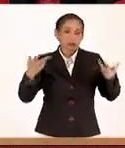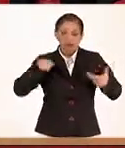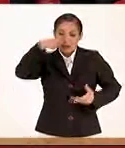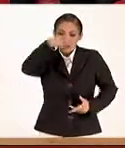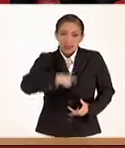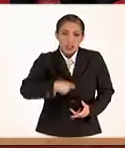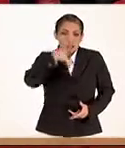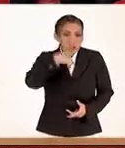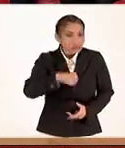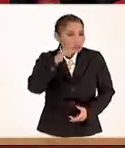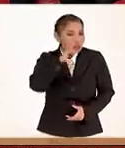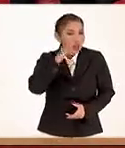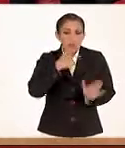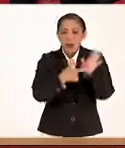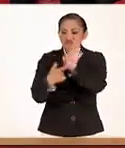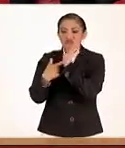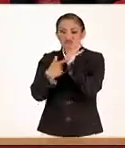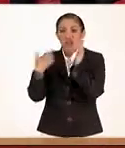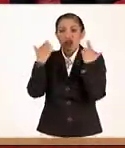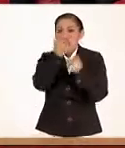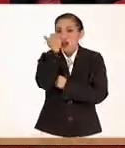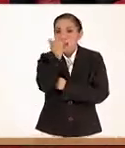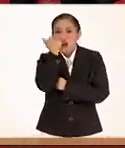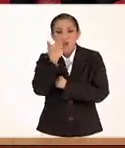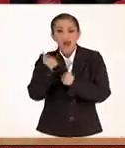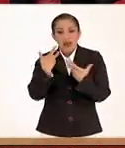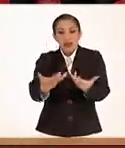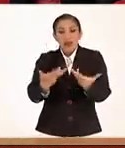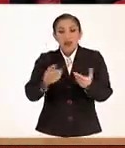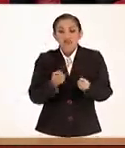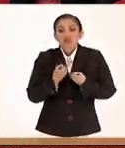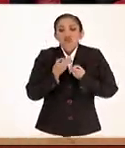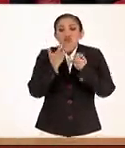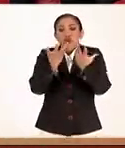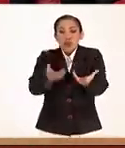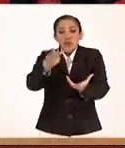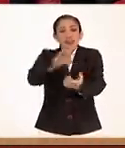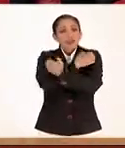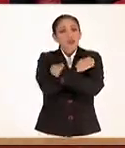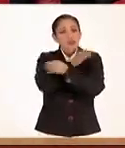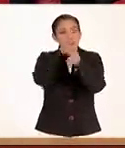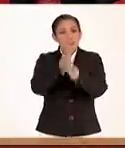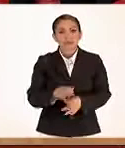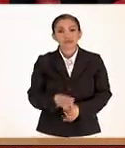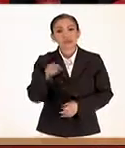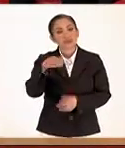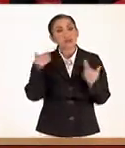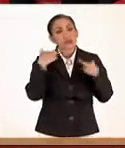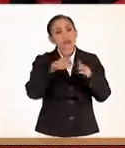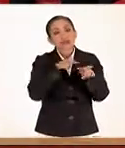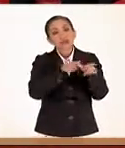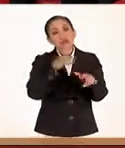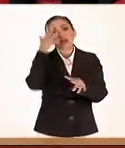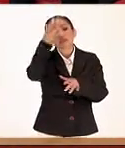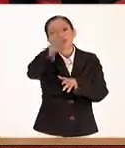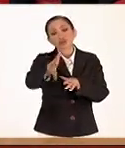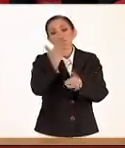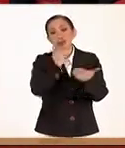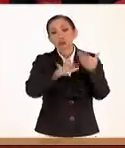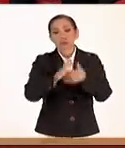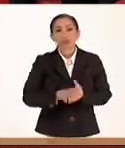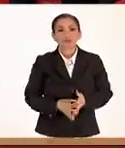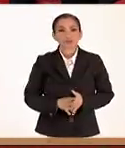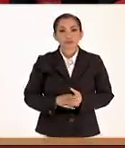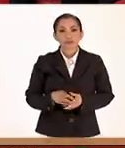actitud que tengamos siempre hacia nuestros alumnos en ese deseo de hacerles llegar la mejor educación sin más triquis sigue para que el futuro de ellas éxitos